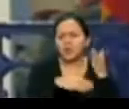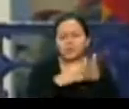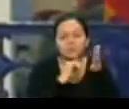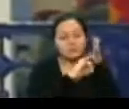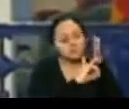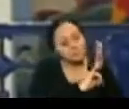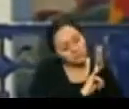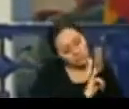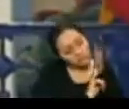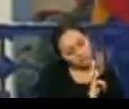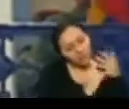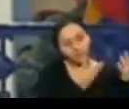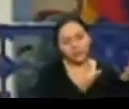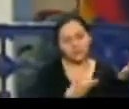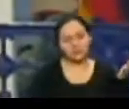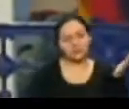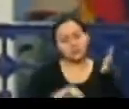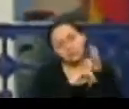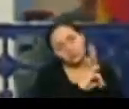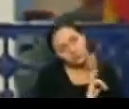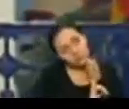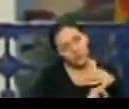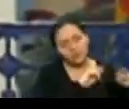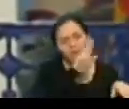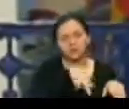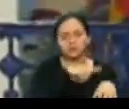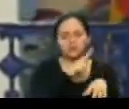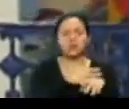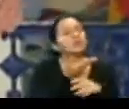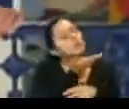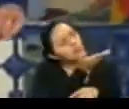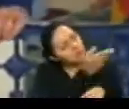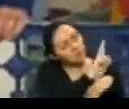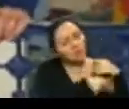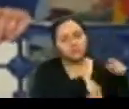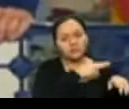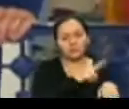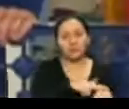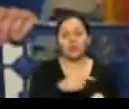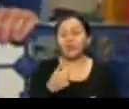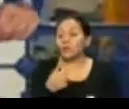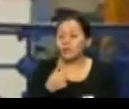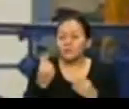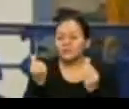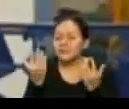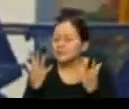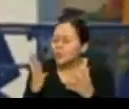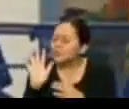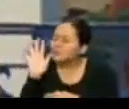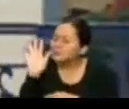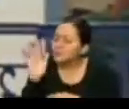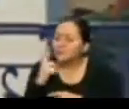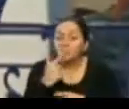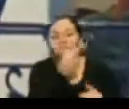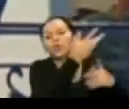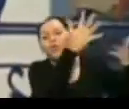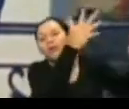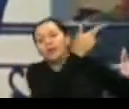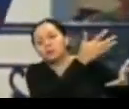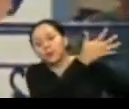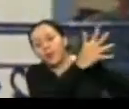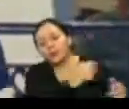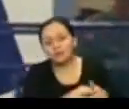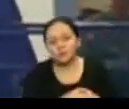Estado. Y que si nos atrasamos 2 meses, ya no saben qué hacer. Es decir, son ellos los que no han